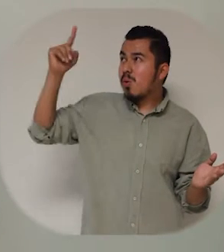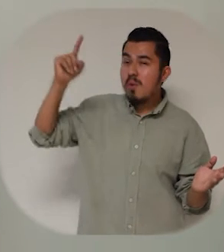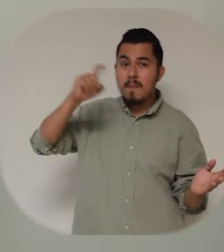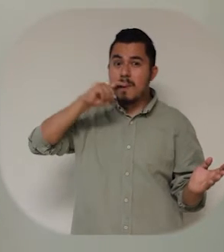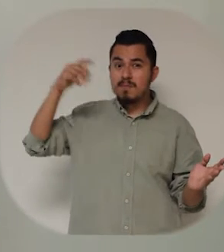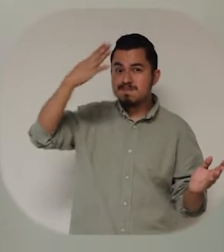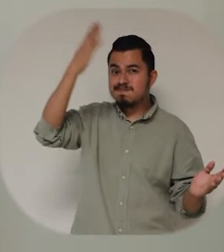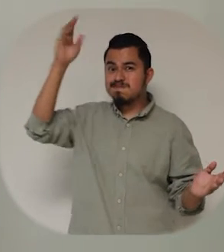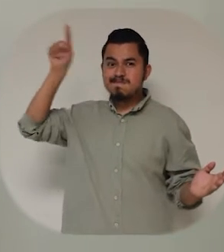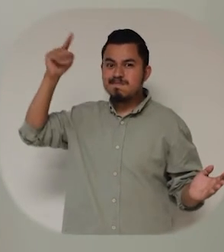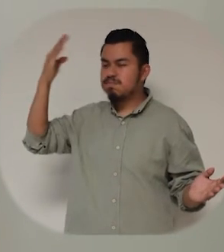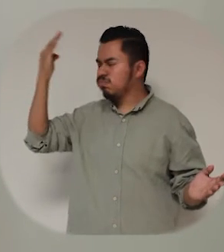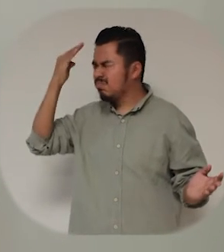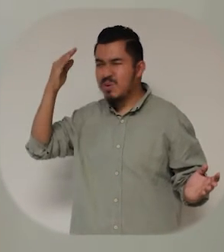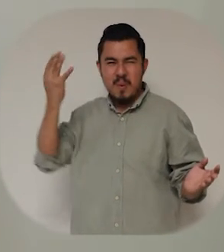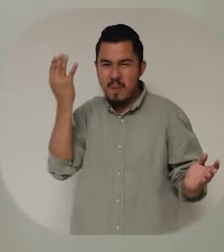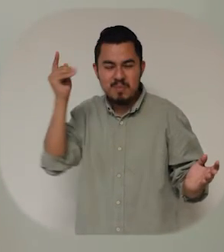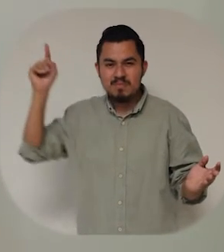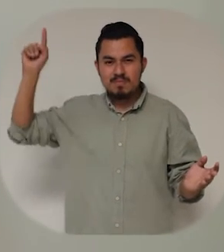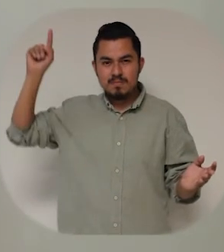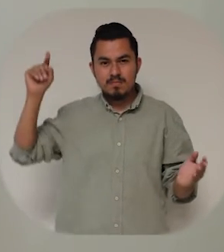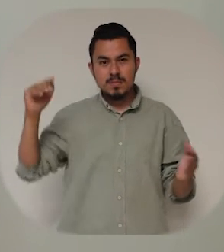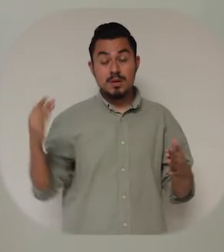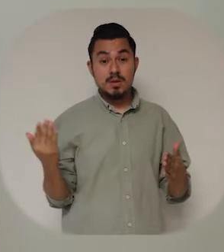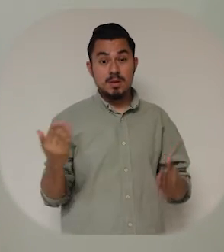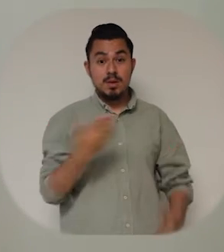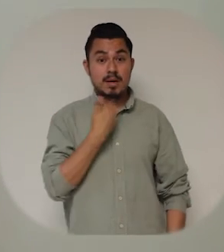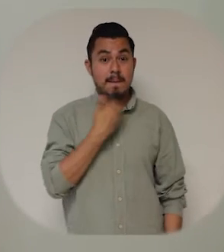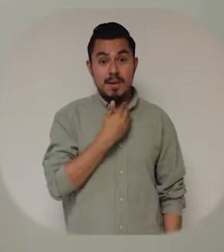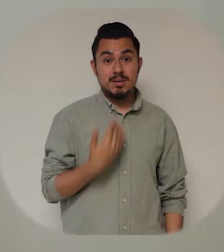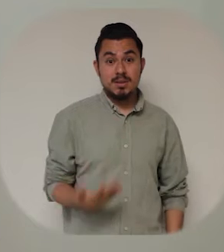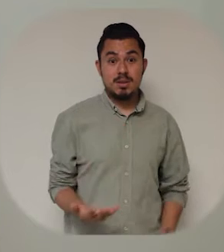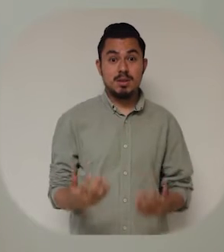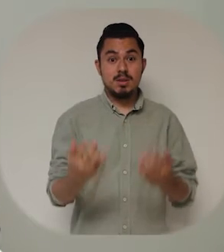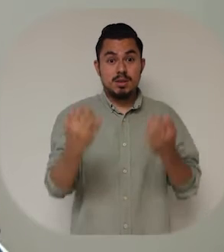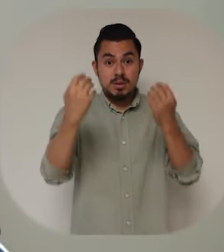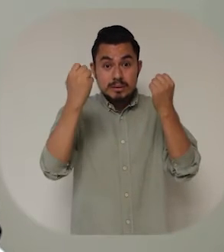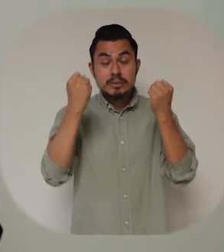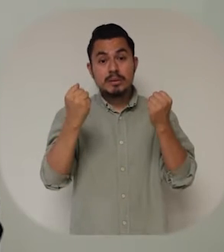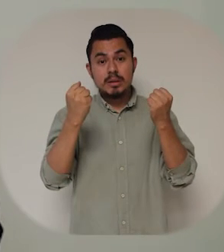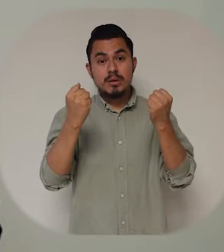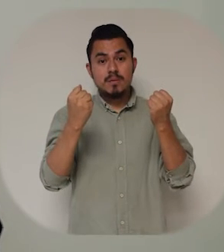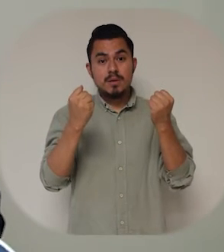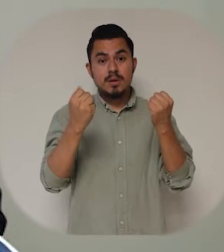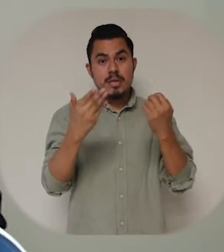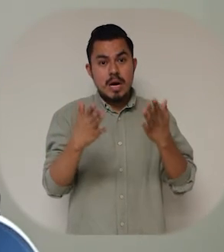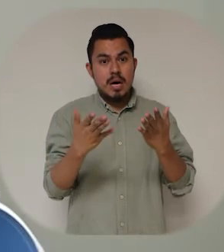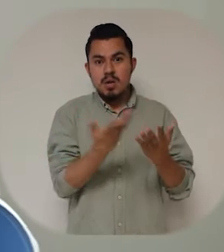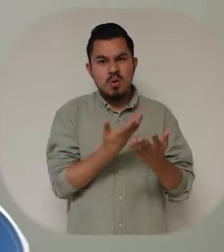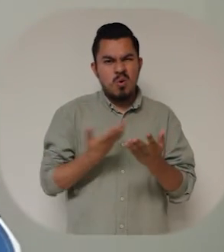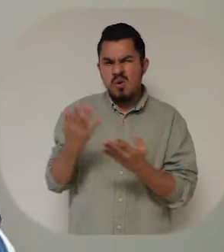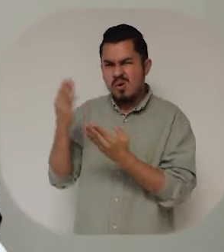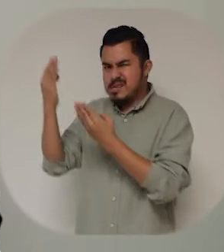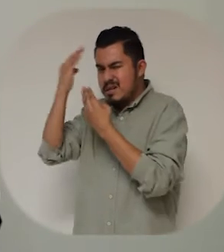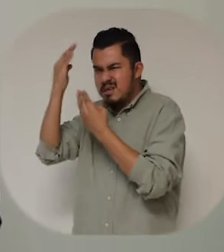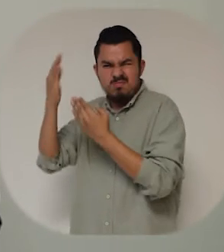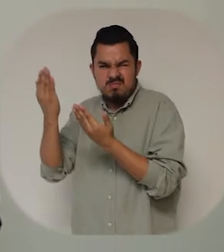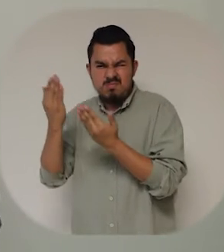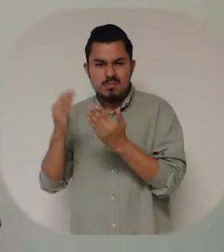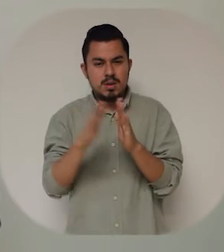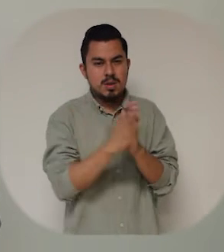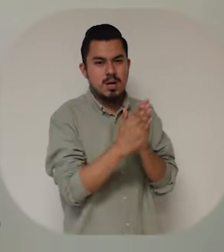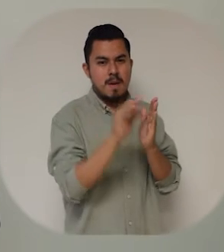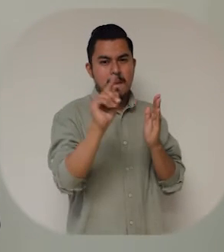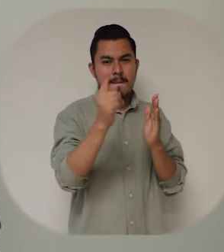tú obedecerle? Es lo que quiere decir en 1 Samuel 15:22. Y Samuel dijo: se complace Jehová tanto en los holocaustos